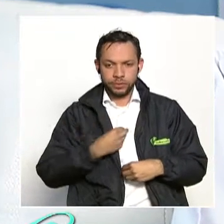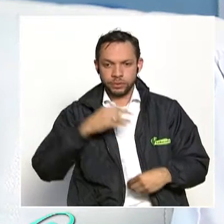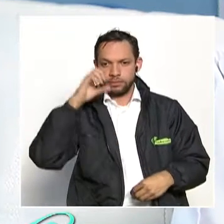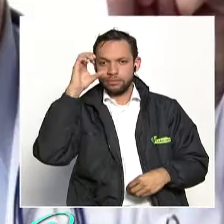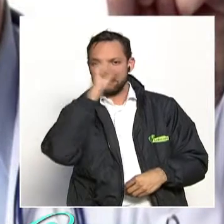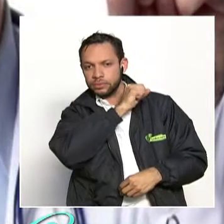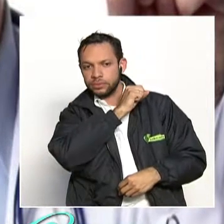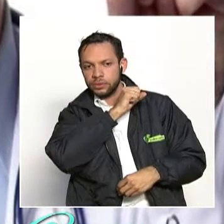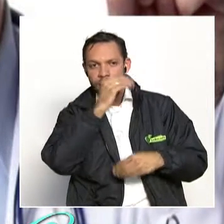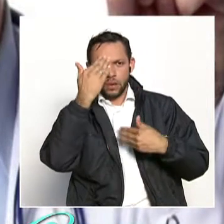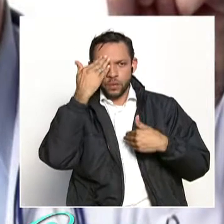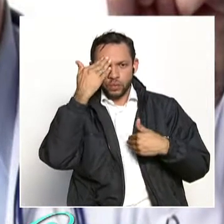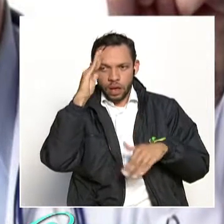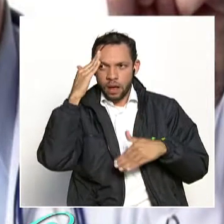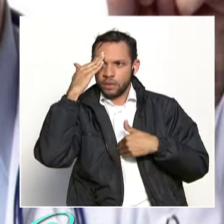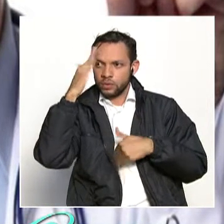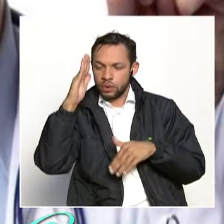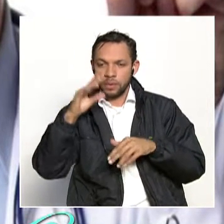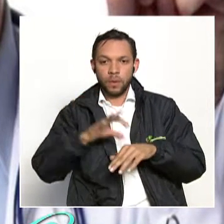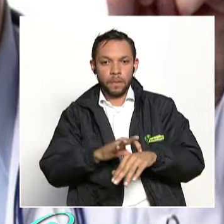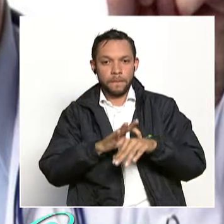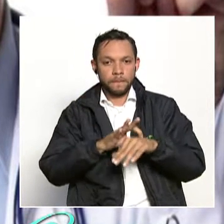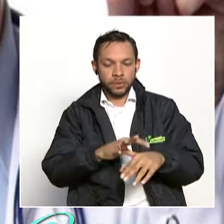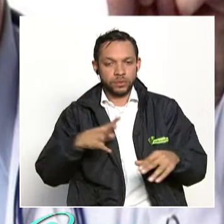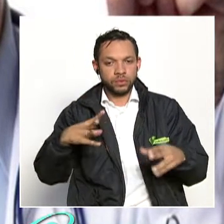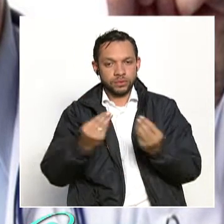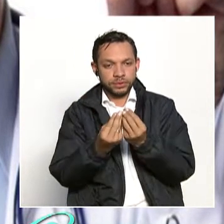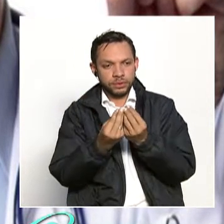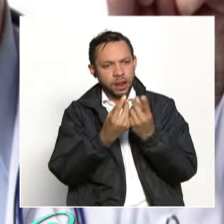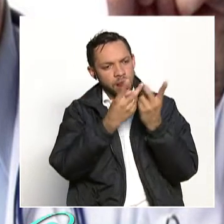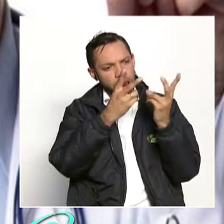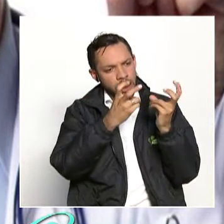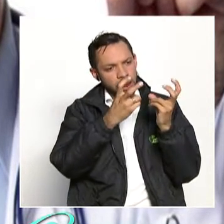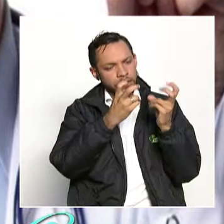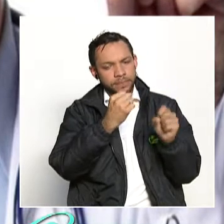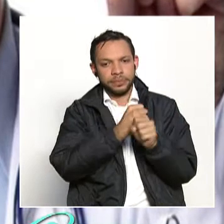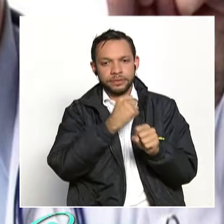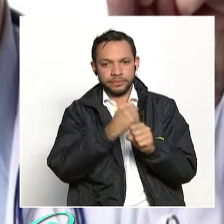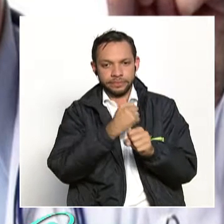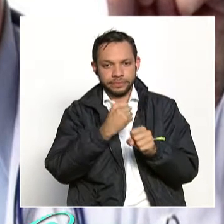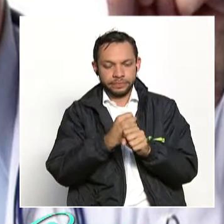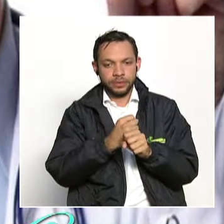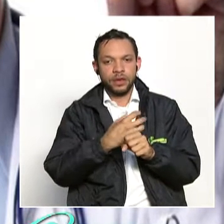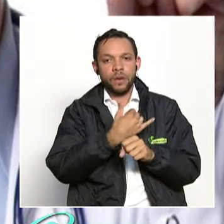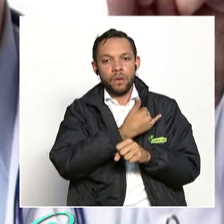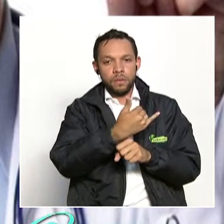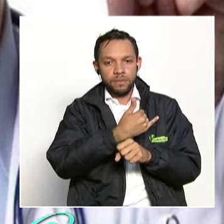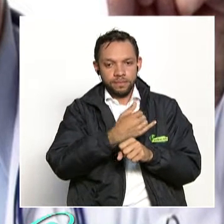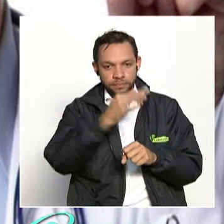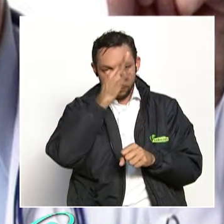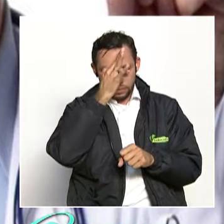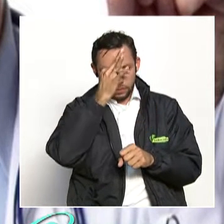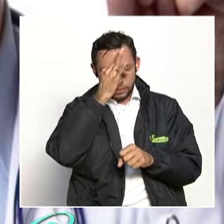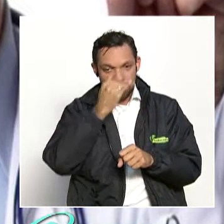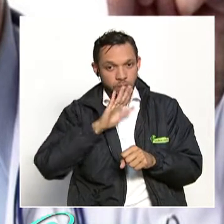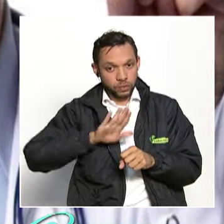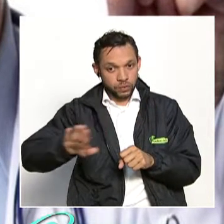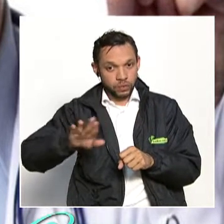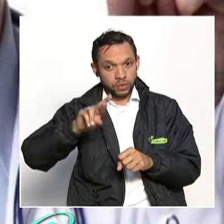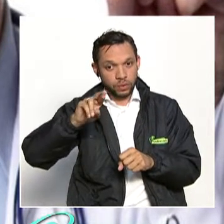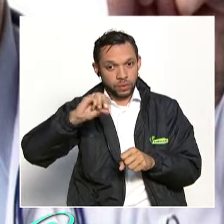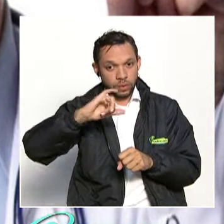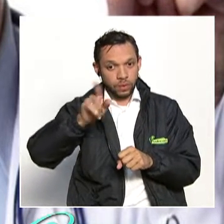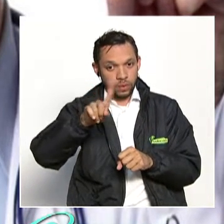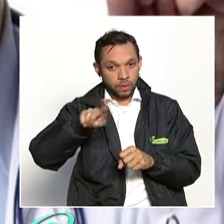sorprende más al grupo de médicos que estamos trabajando en nuestro parque médico, que somos 22 médicos, y